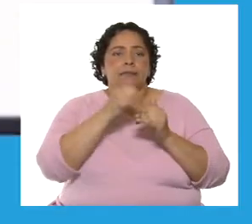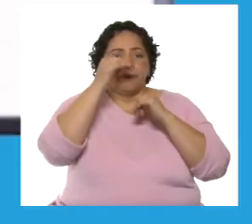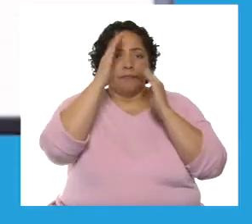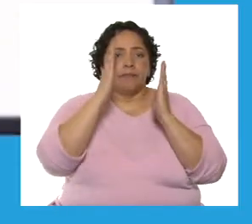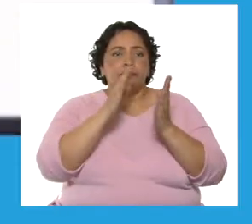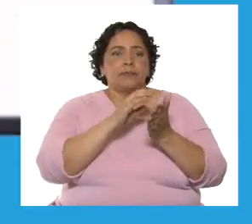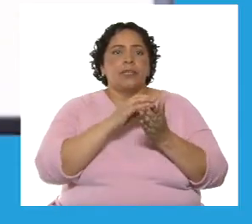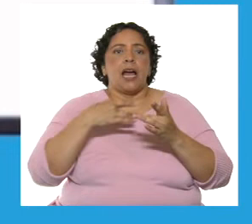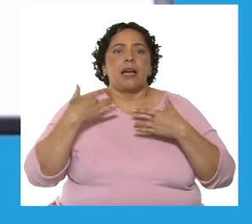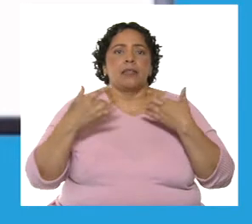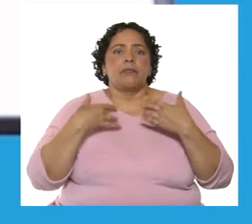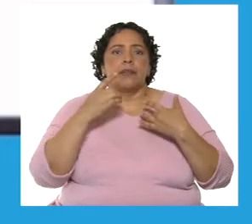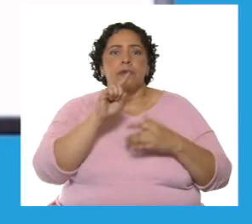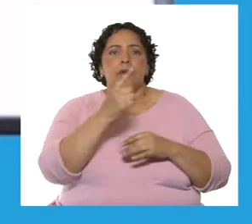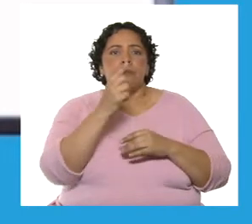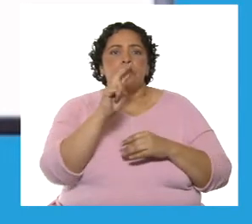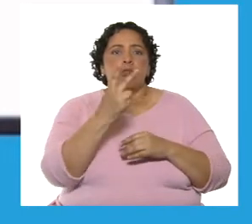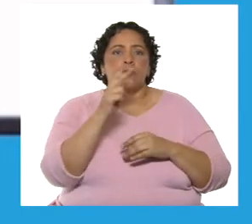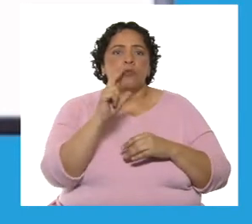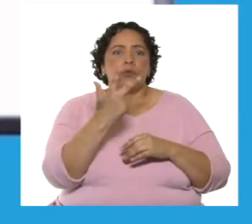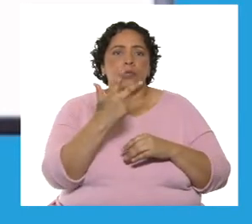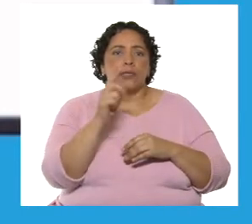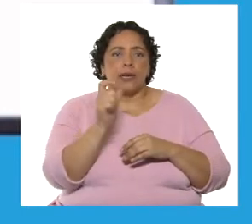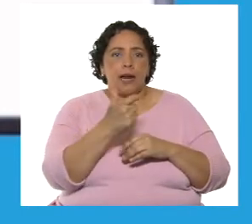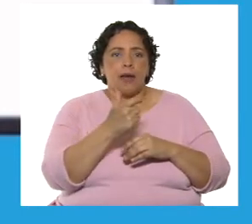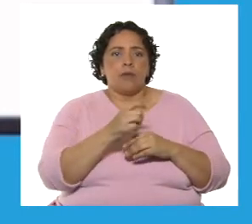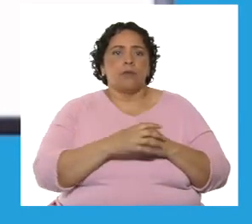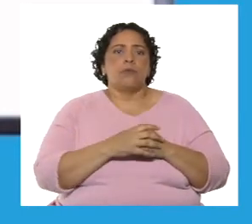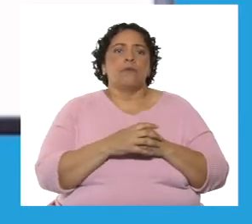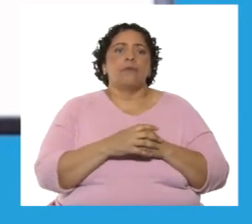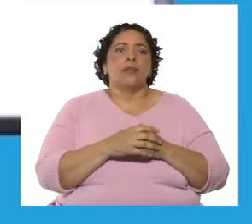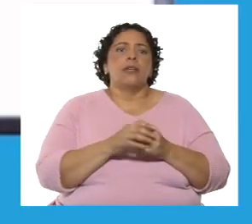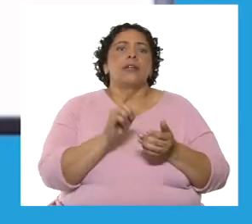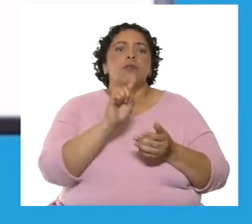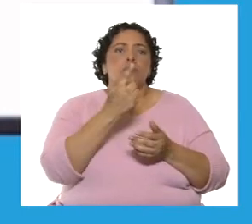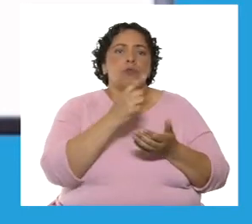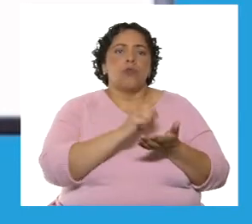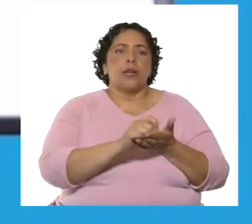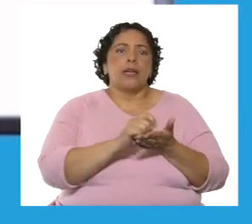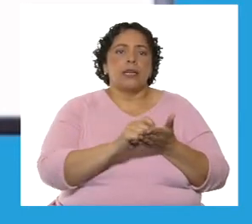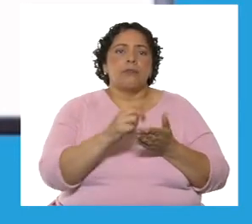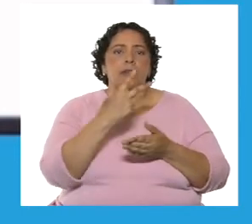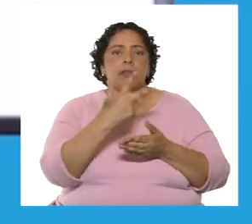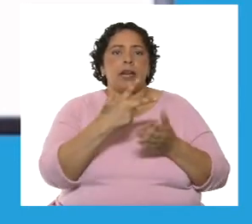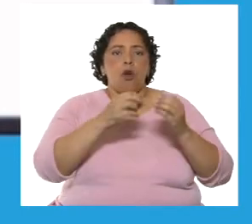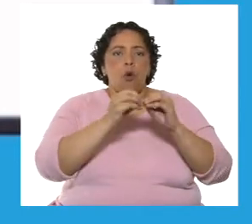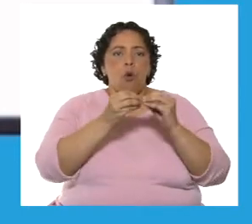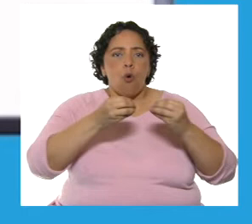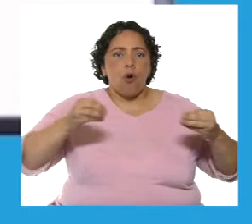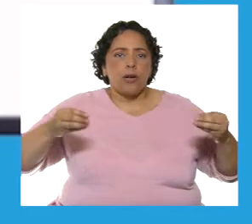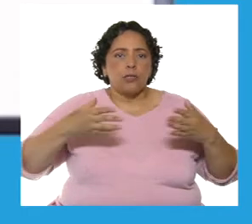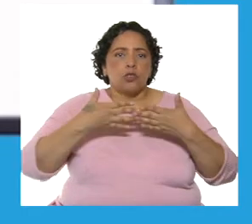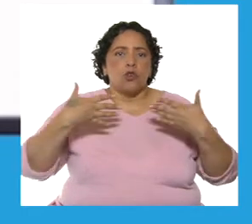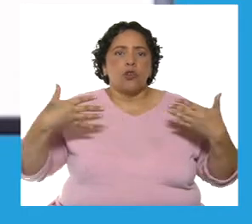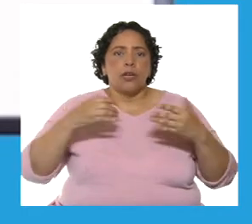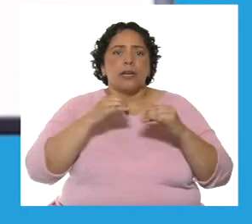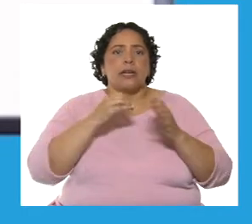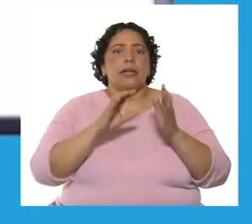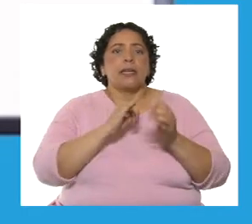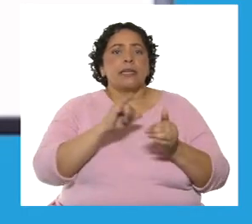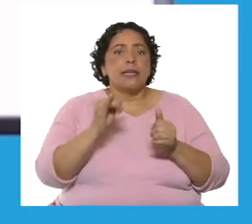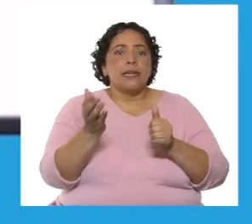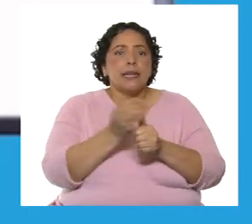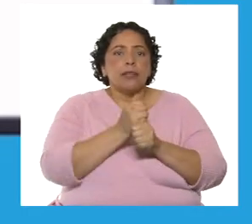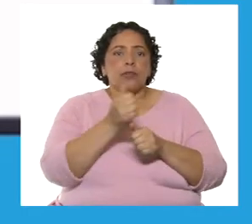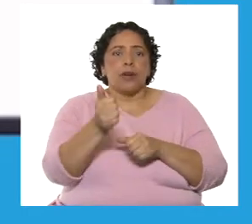Atentos. Actividades para primero, segundo y tercer grado. 1. Escribe 3 oraciones e identifica